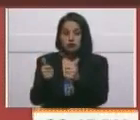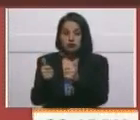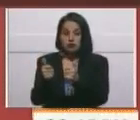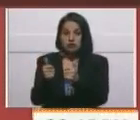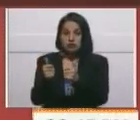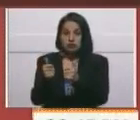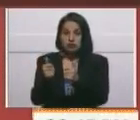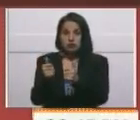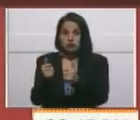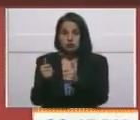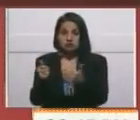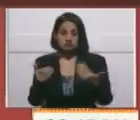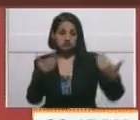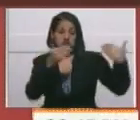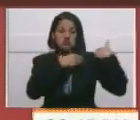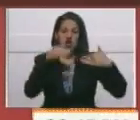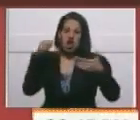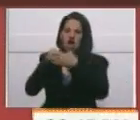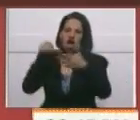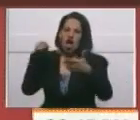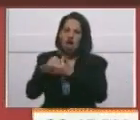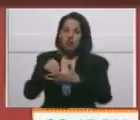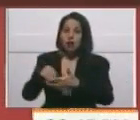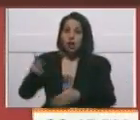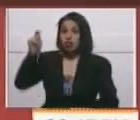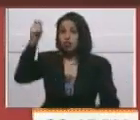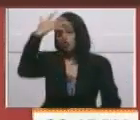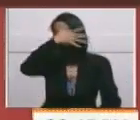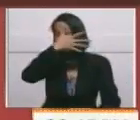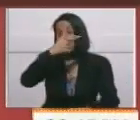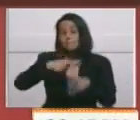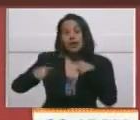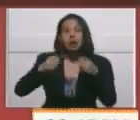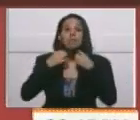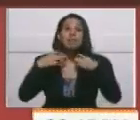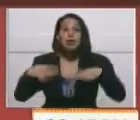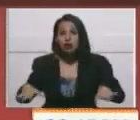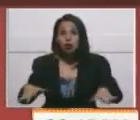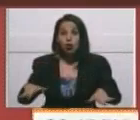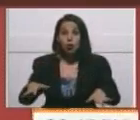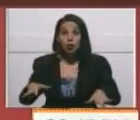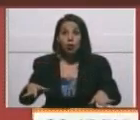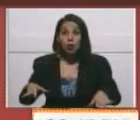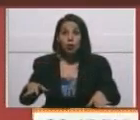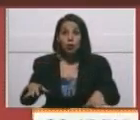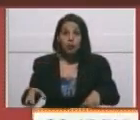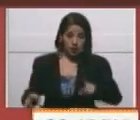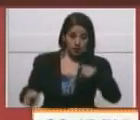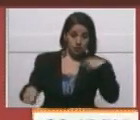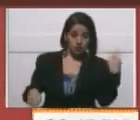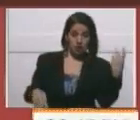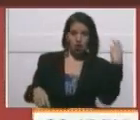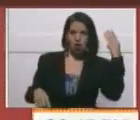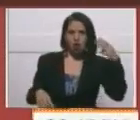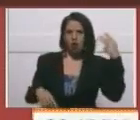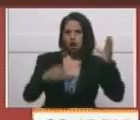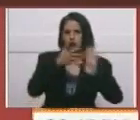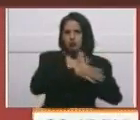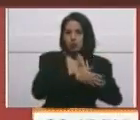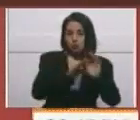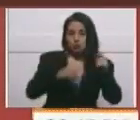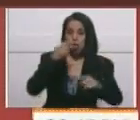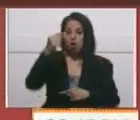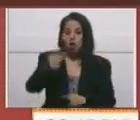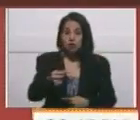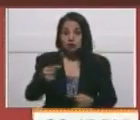republicano contra donald trump él perdió cuando el trono pero es el candidato de los bustos para las próximas elecciones